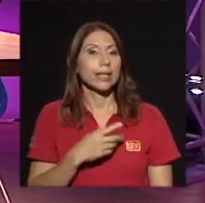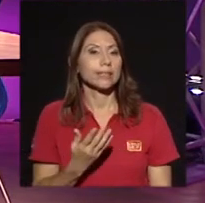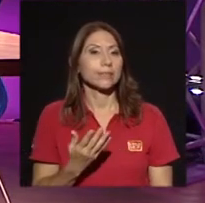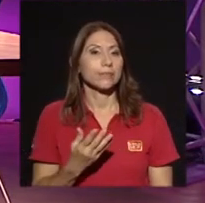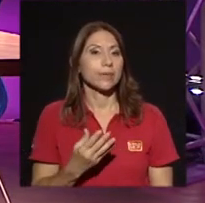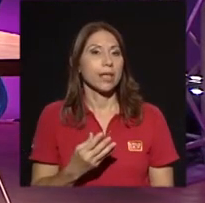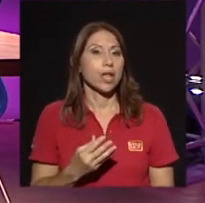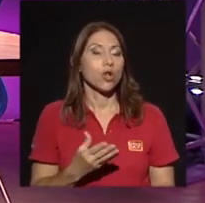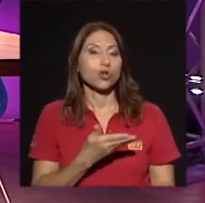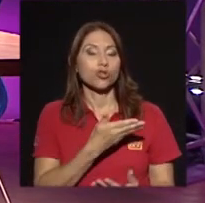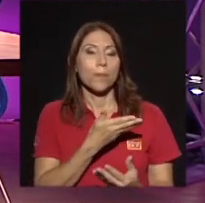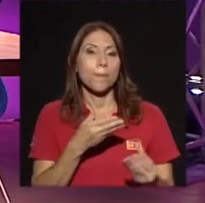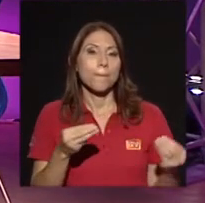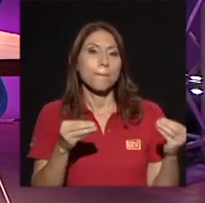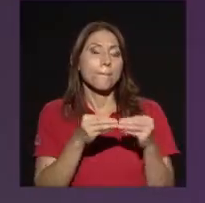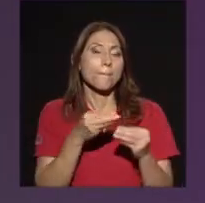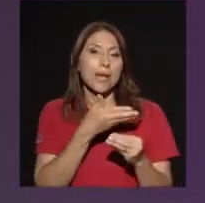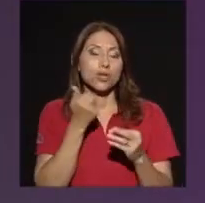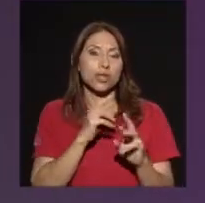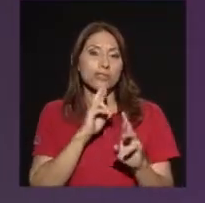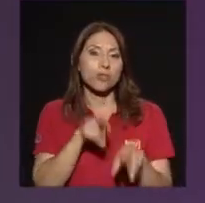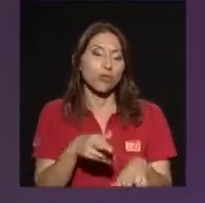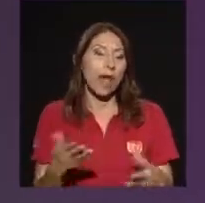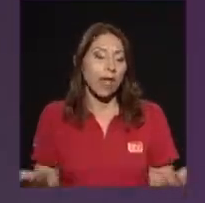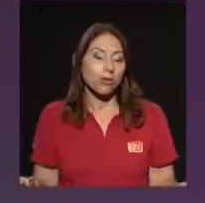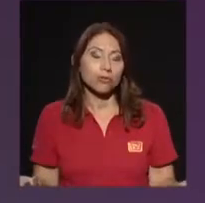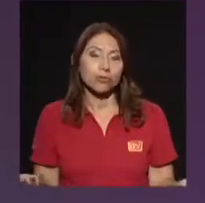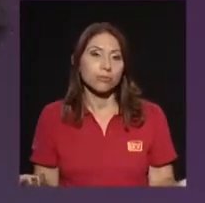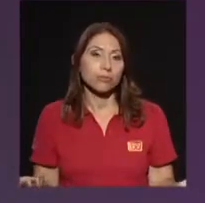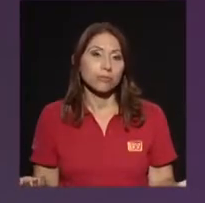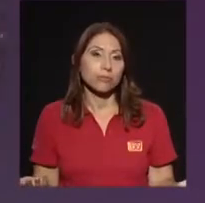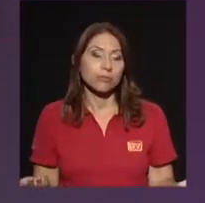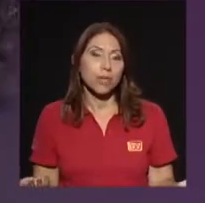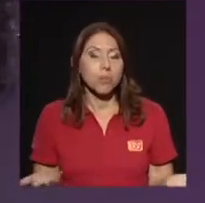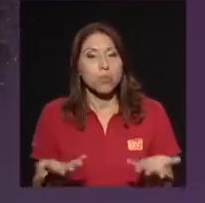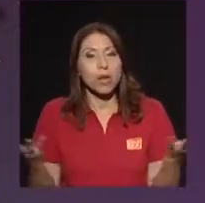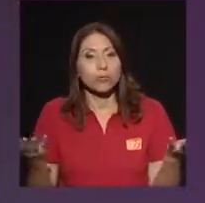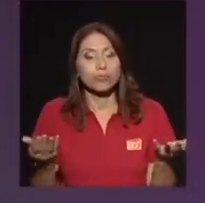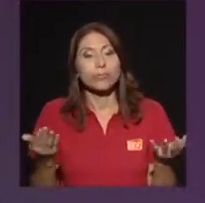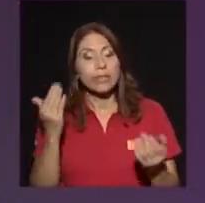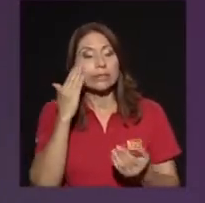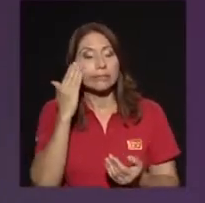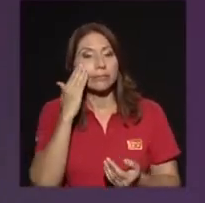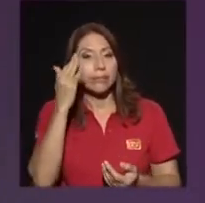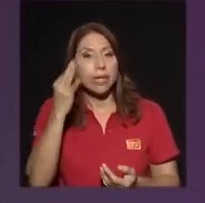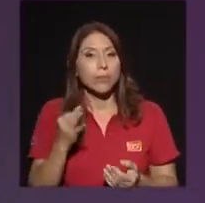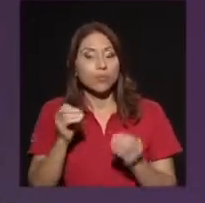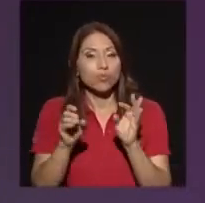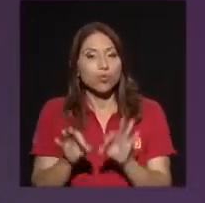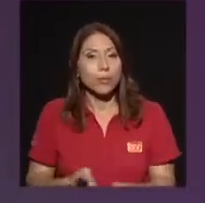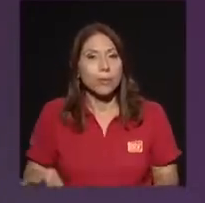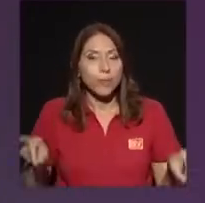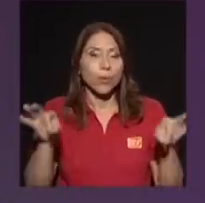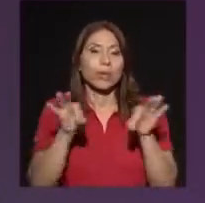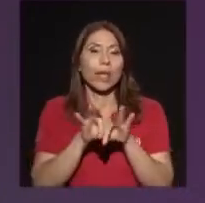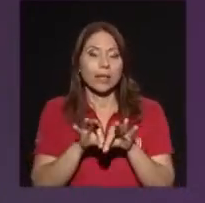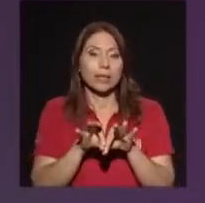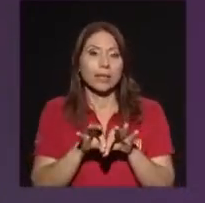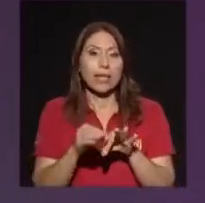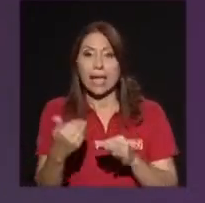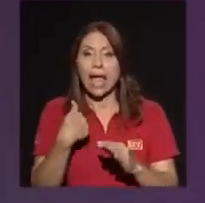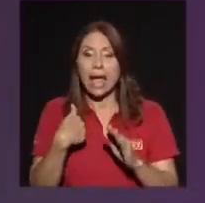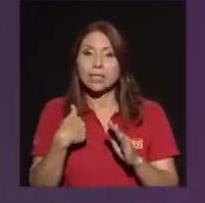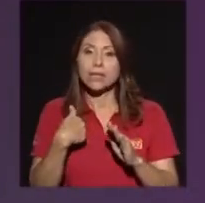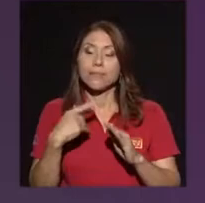mayores resultados, bueno, nos parece que si bien es como súper importante que exista un marco